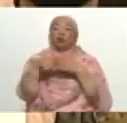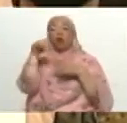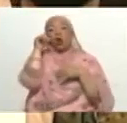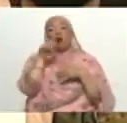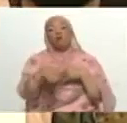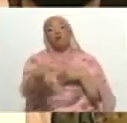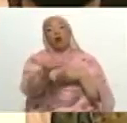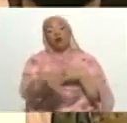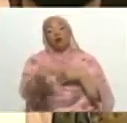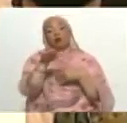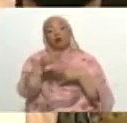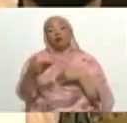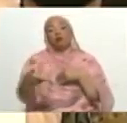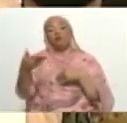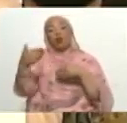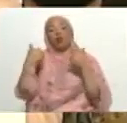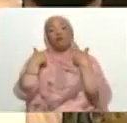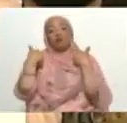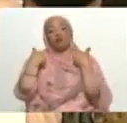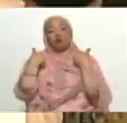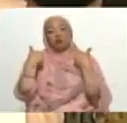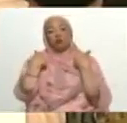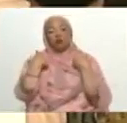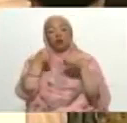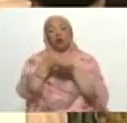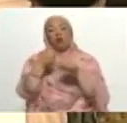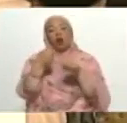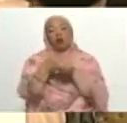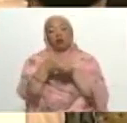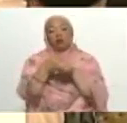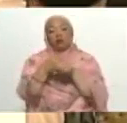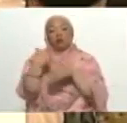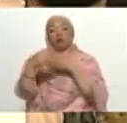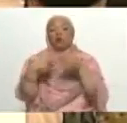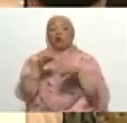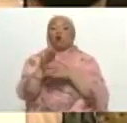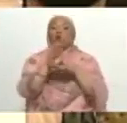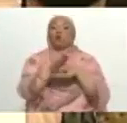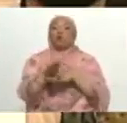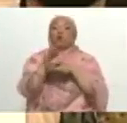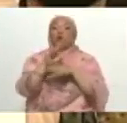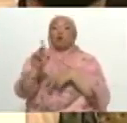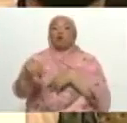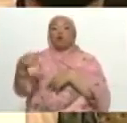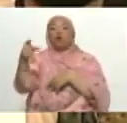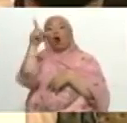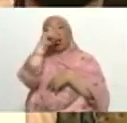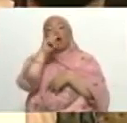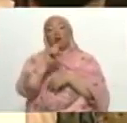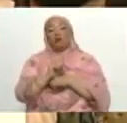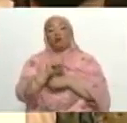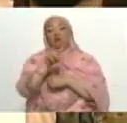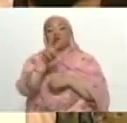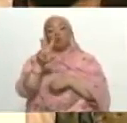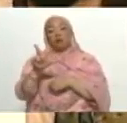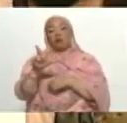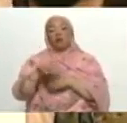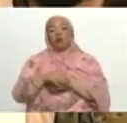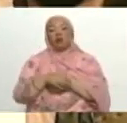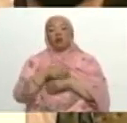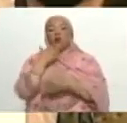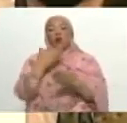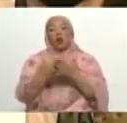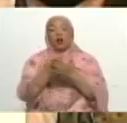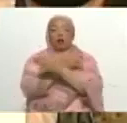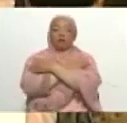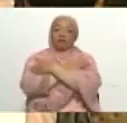conquistamos con tanto esfuerzo y con tanto ahínco, sigamos cuidándola en el próximo año 2023. Un gran